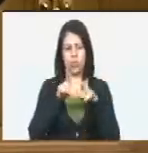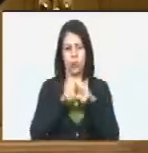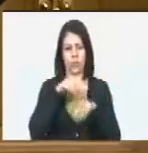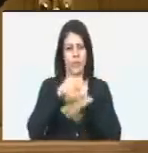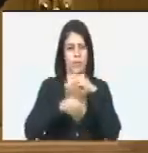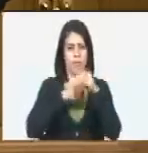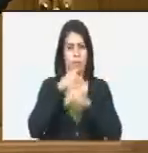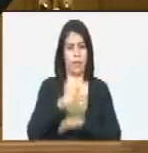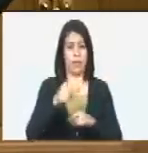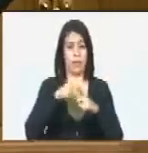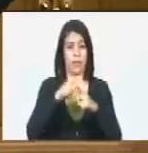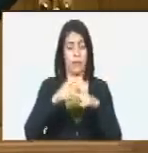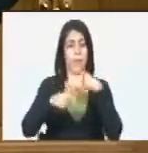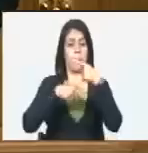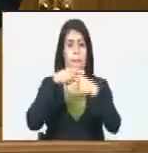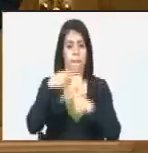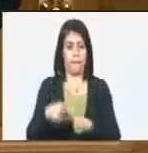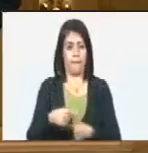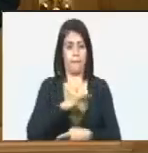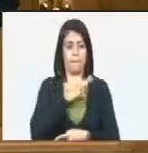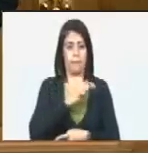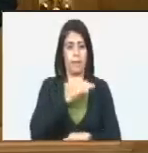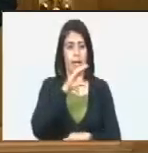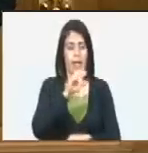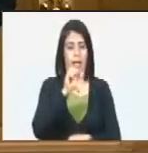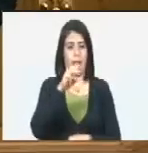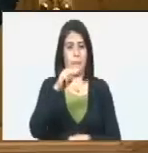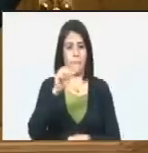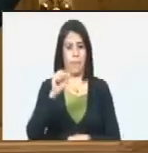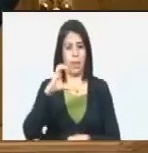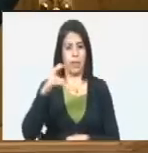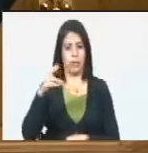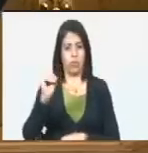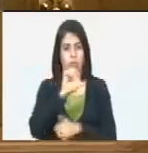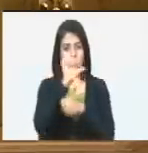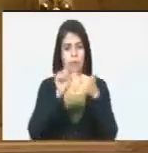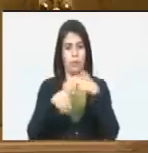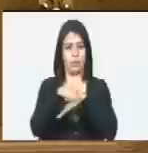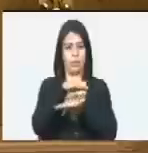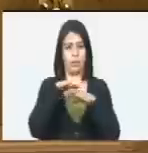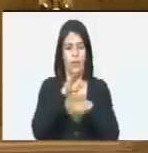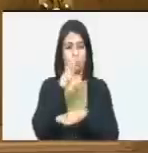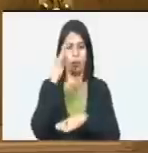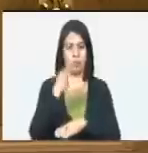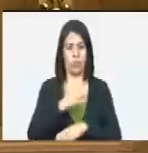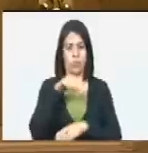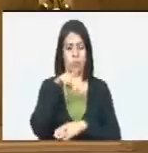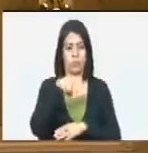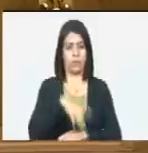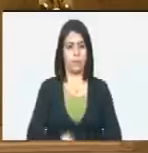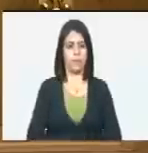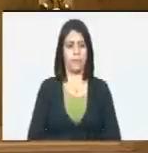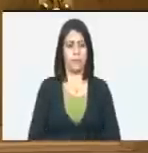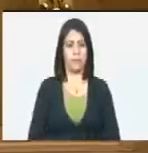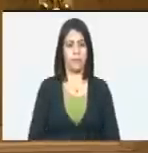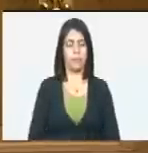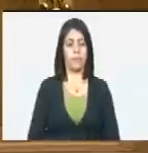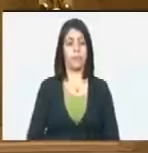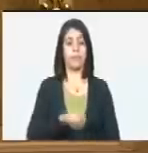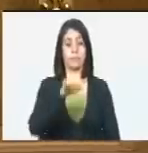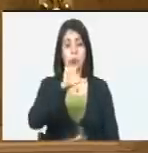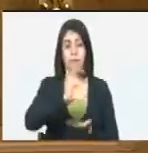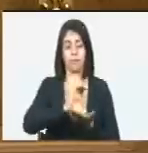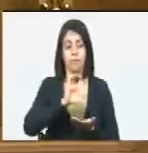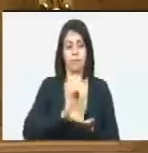ocurrió que el señor Camacho Cairú, viceministro de Seguridad Ciudadana, no frenó